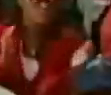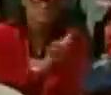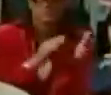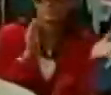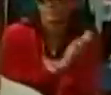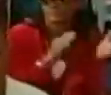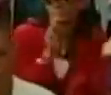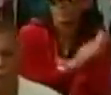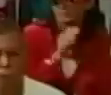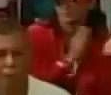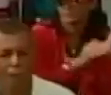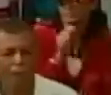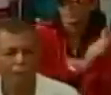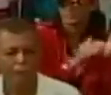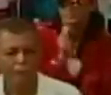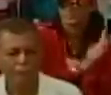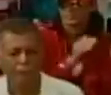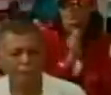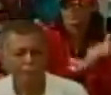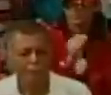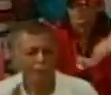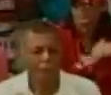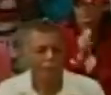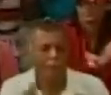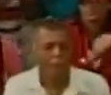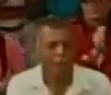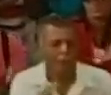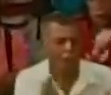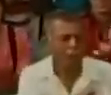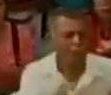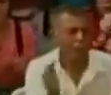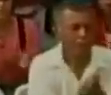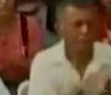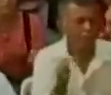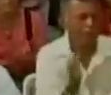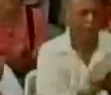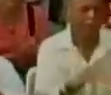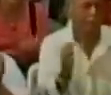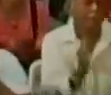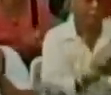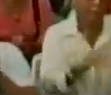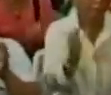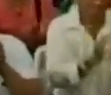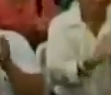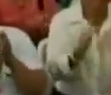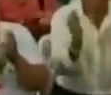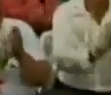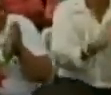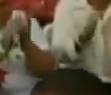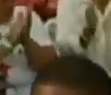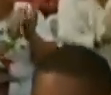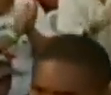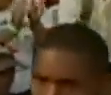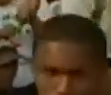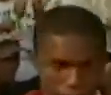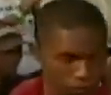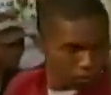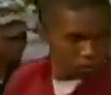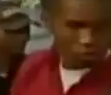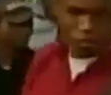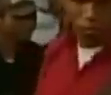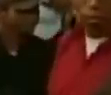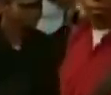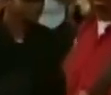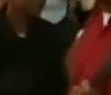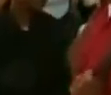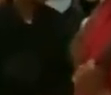patria venezolana en esta hora de lucha, en esta hora de batalla, en esta hora de resistencia para defender el